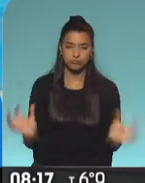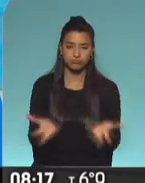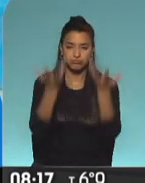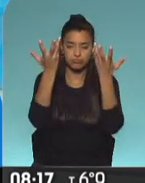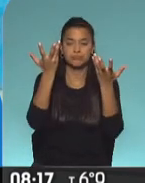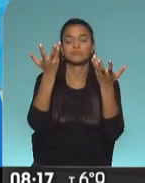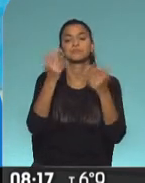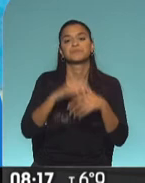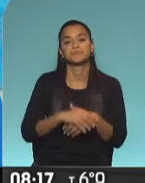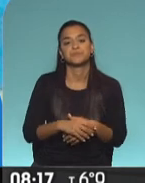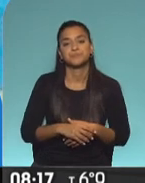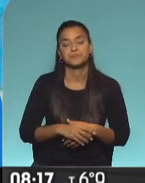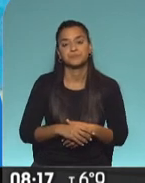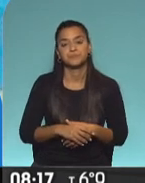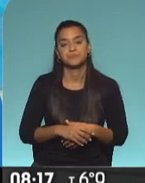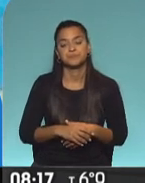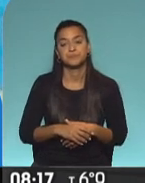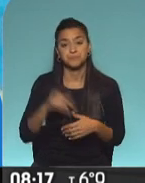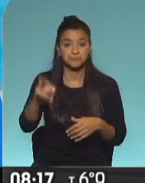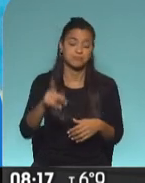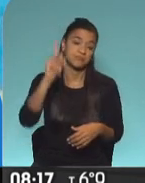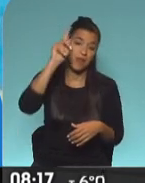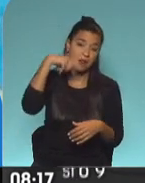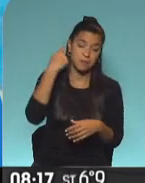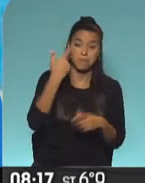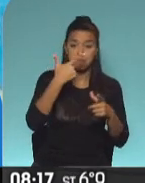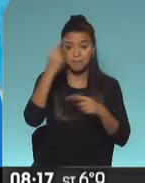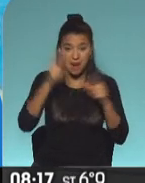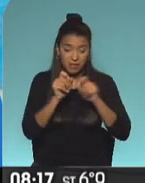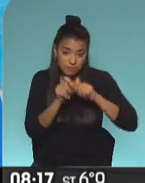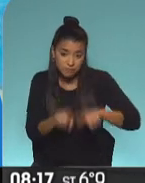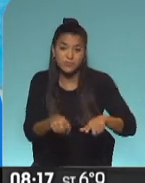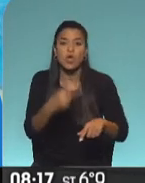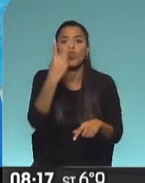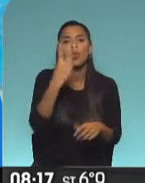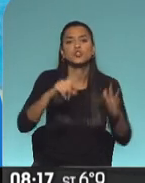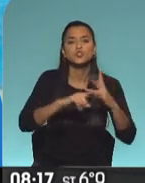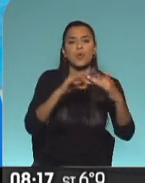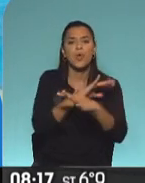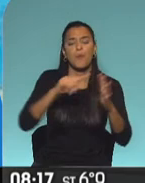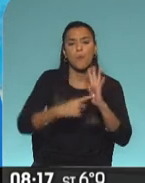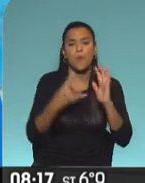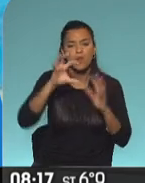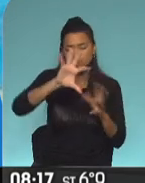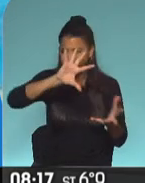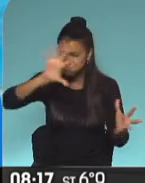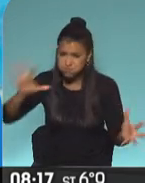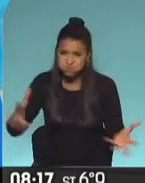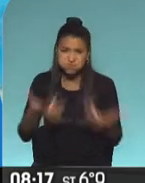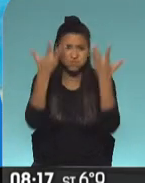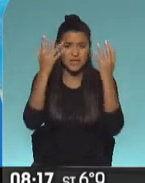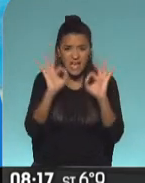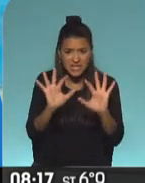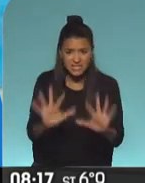fauna, de flora silvestre, estamos hablando de dos ciudades de Buenos Aires arrasadas o un poco más,